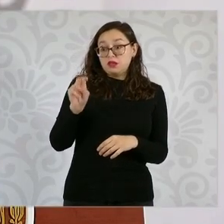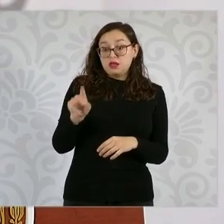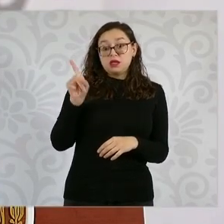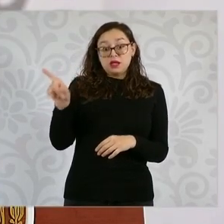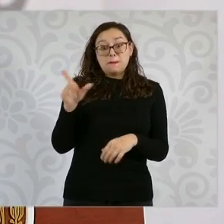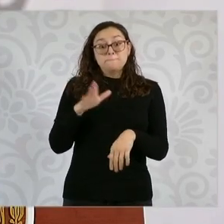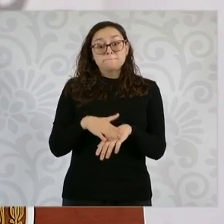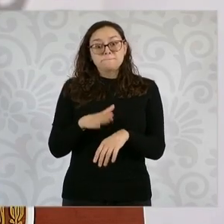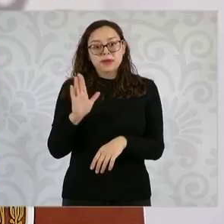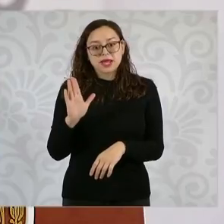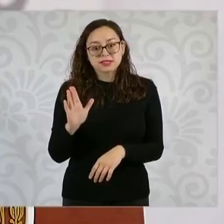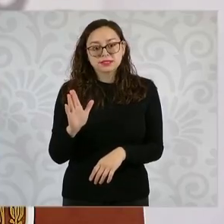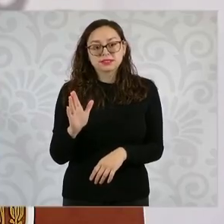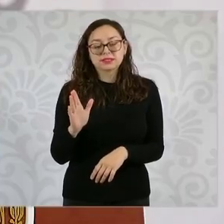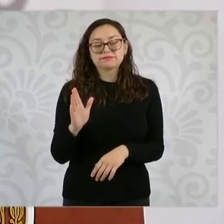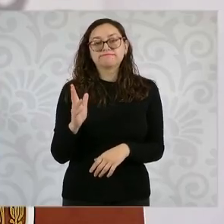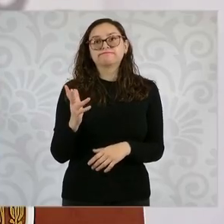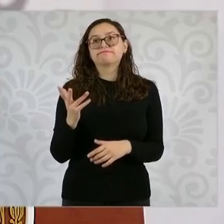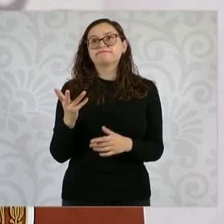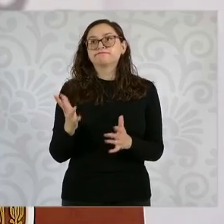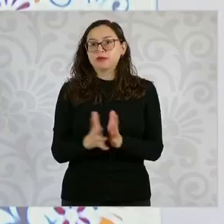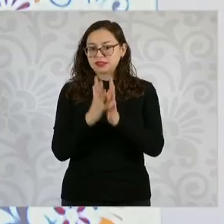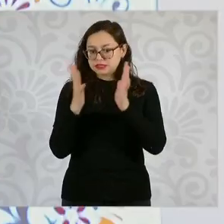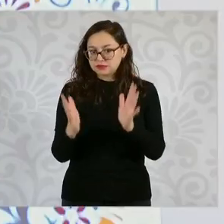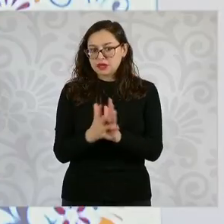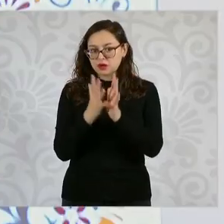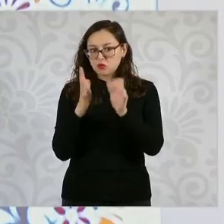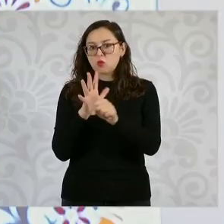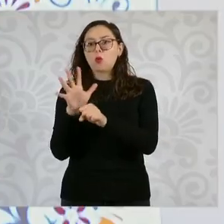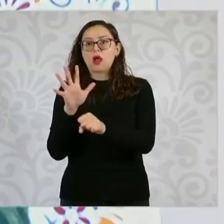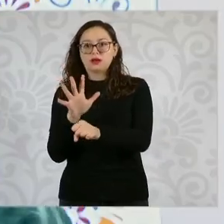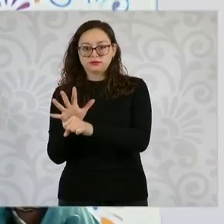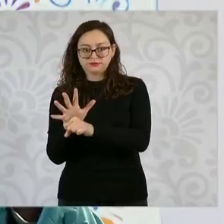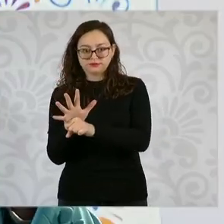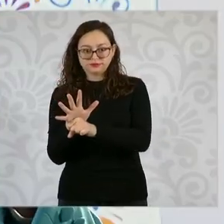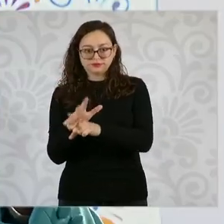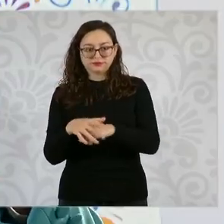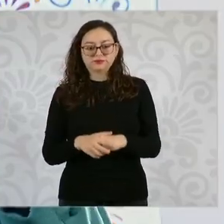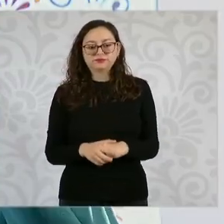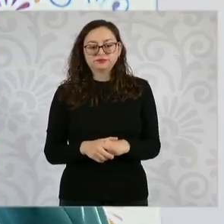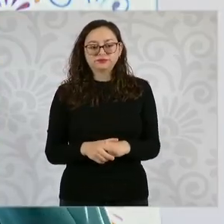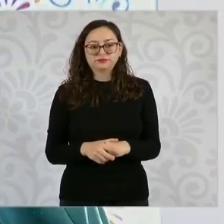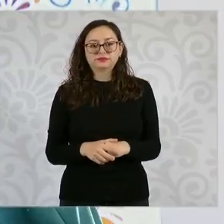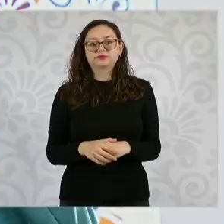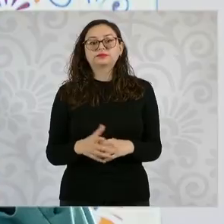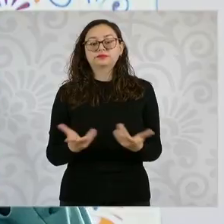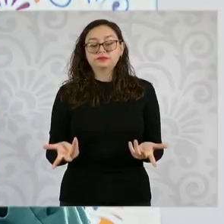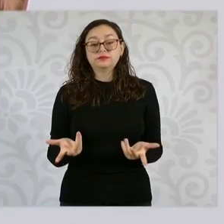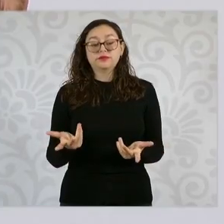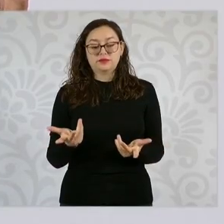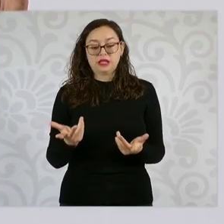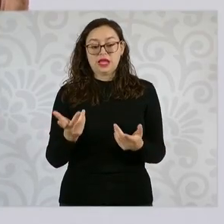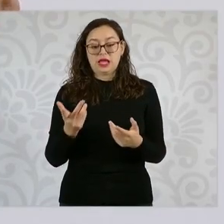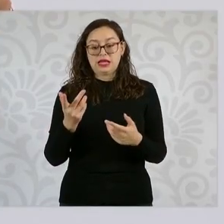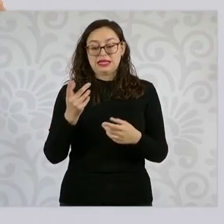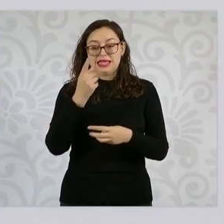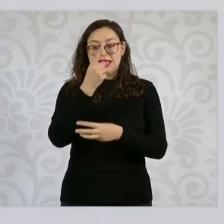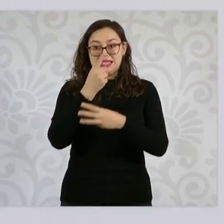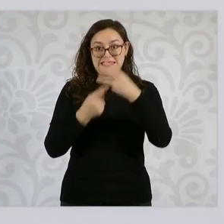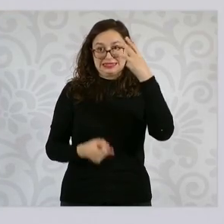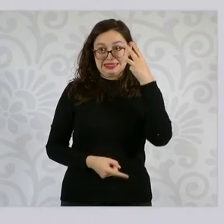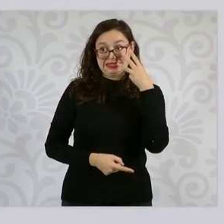se van a hacer tres convocatorias, una sola convocatoria del Senado y a partir de ahí